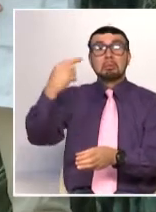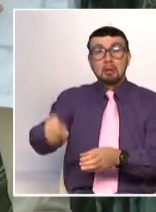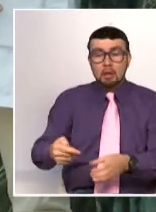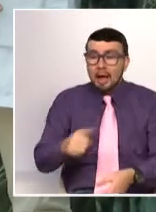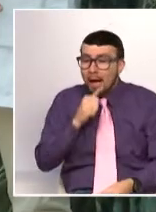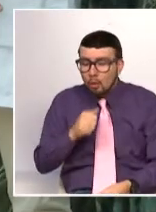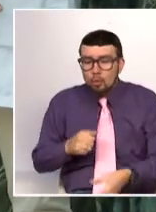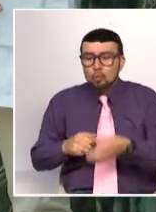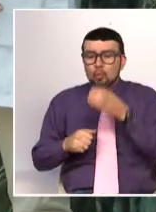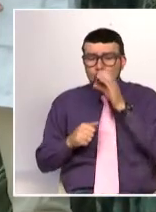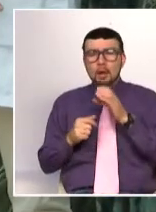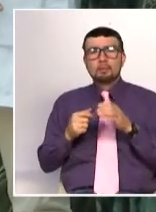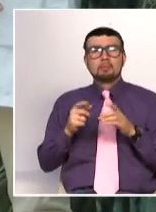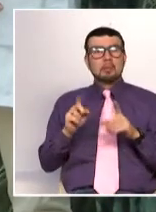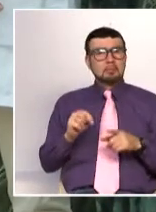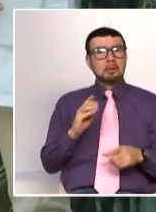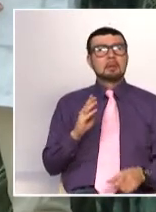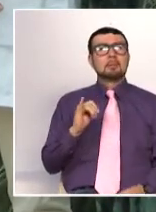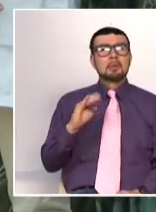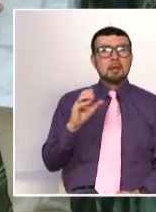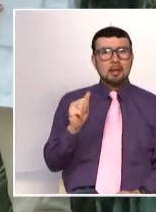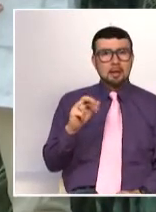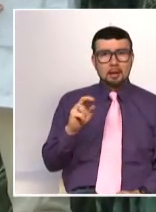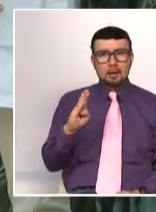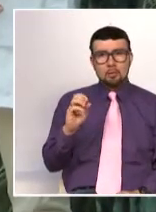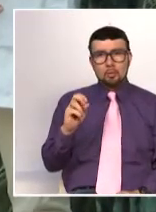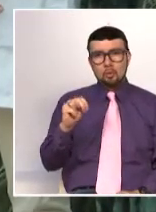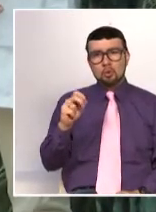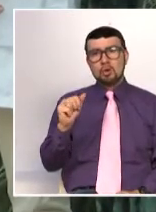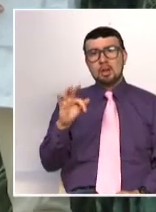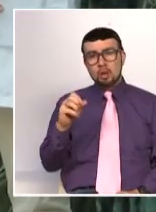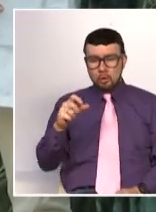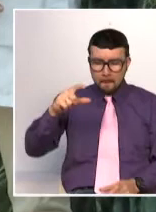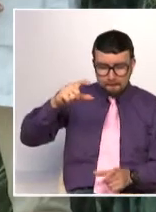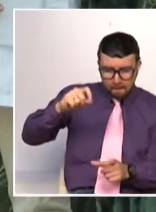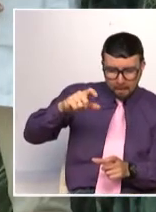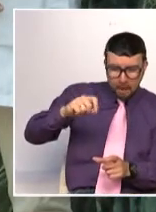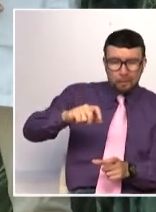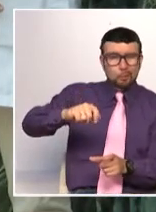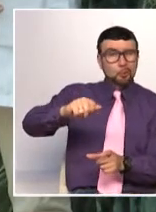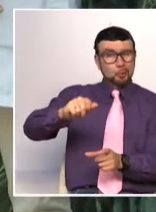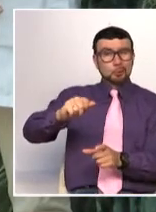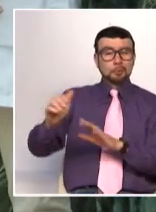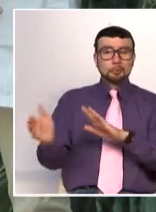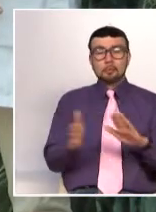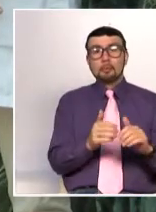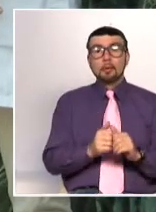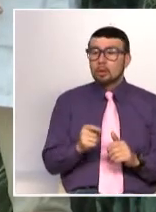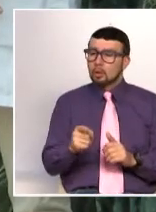y unas gotitas de limón sin el juguito al batido